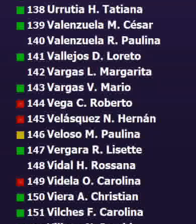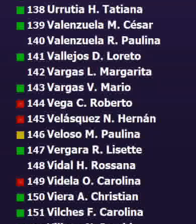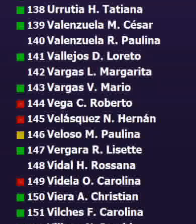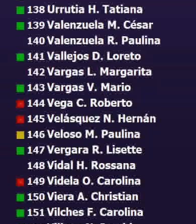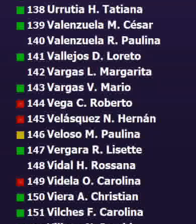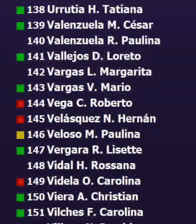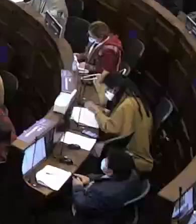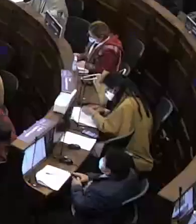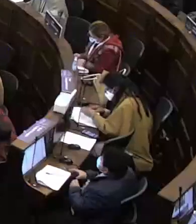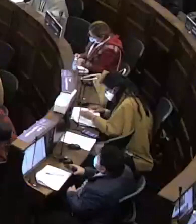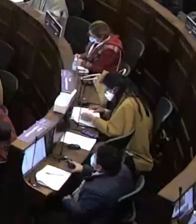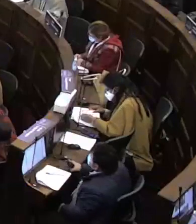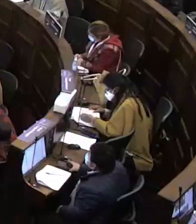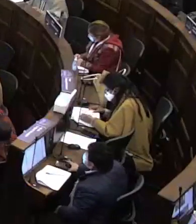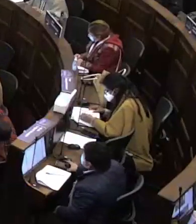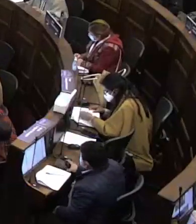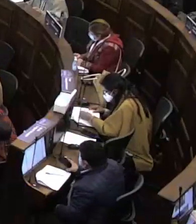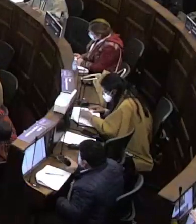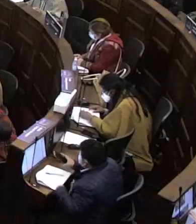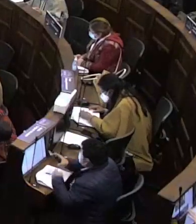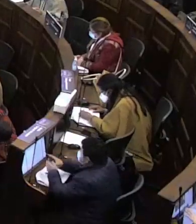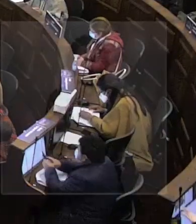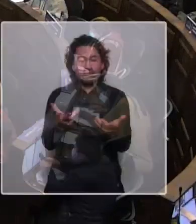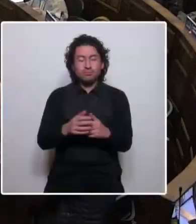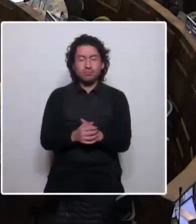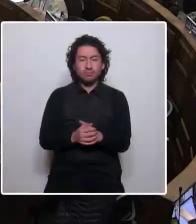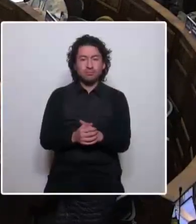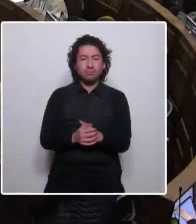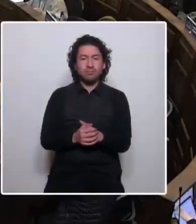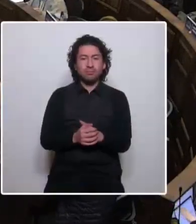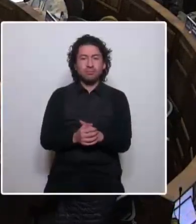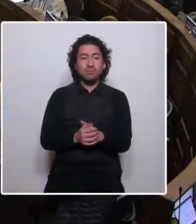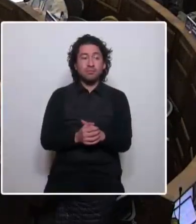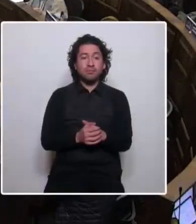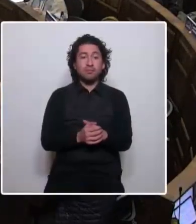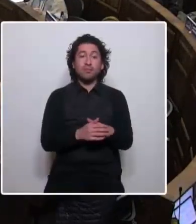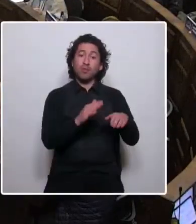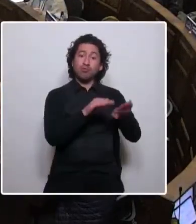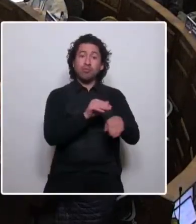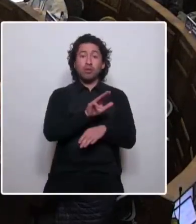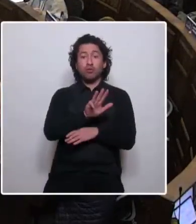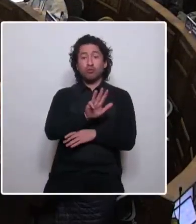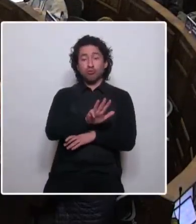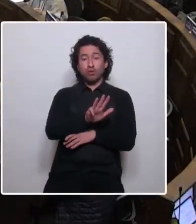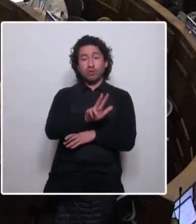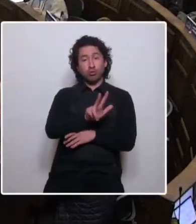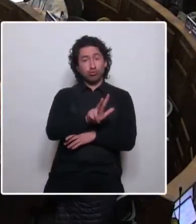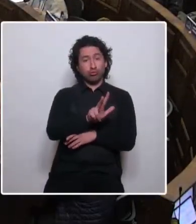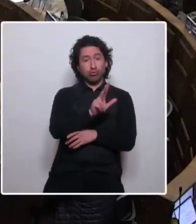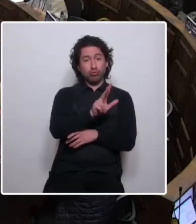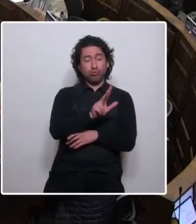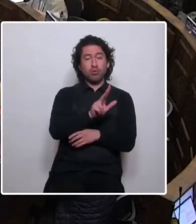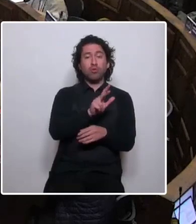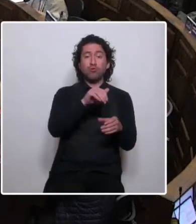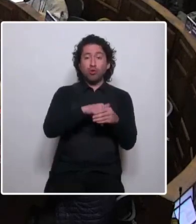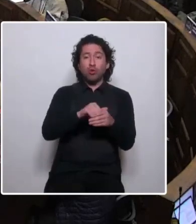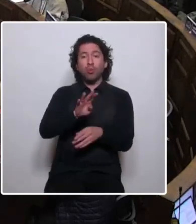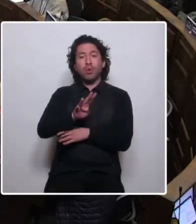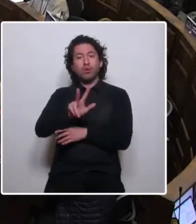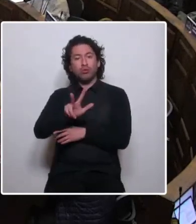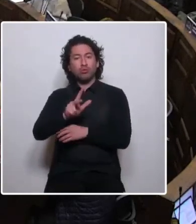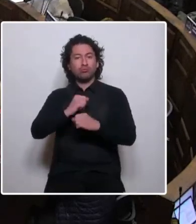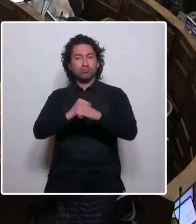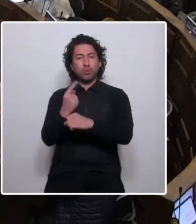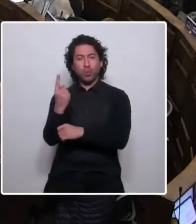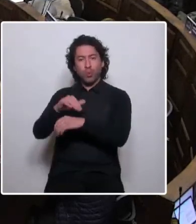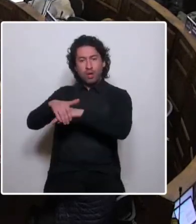El resultado es el siguiente. Por la afirmativa, 98 votos, 48 en contra y una